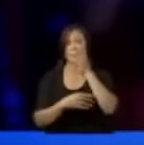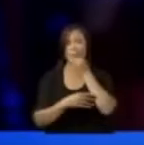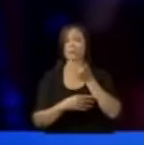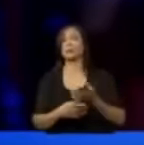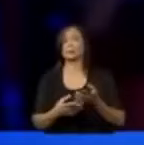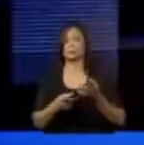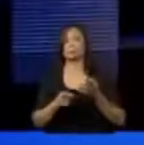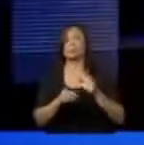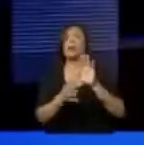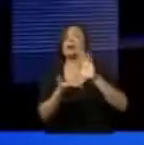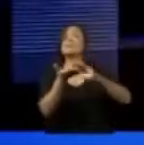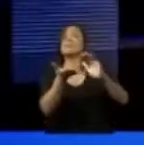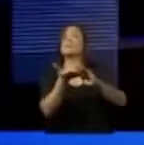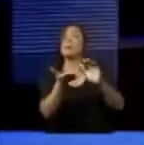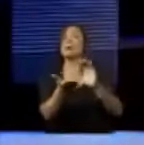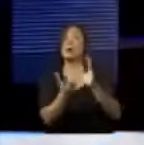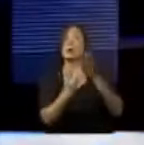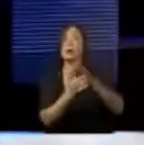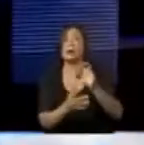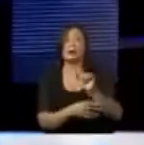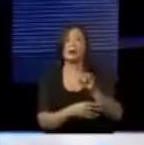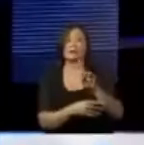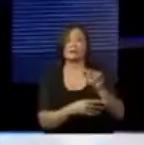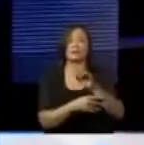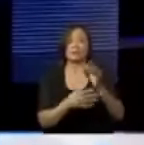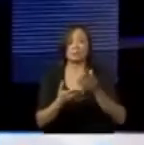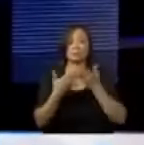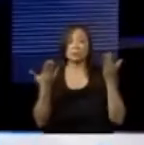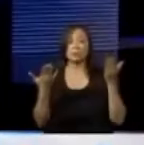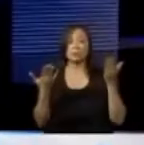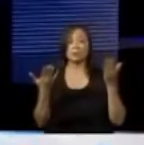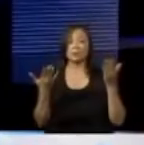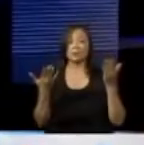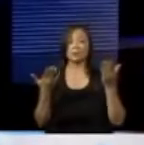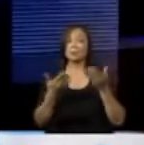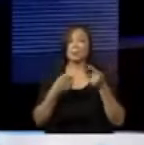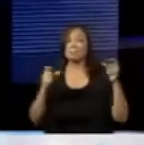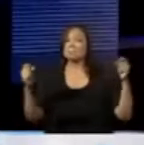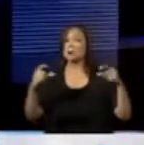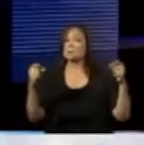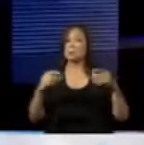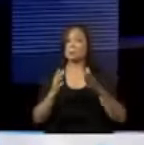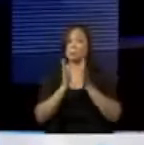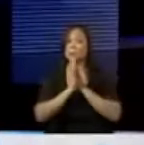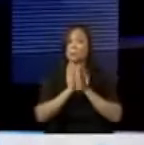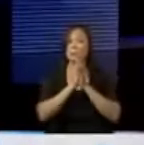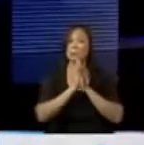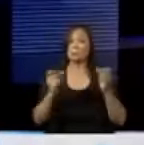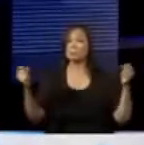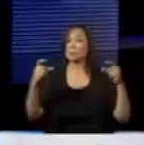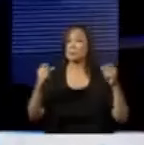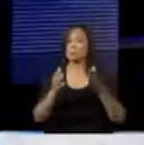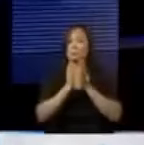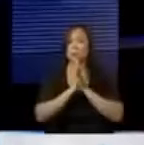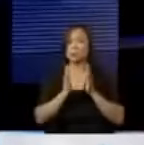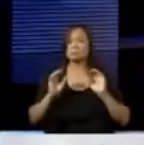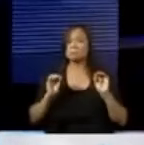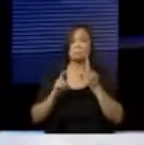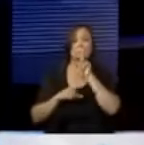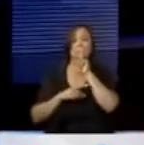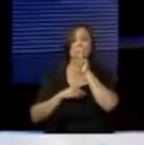país. Conforme... Perdón, Cavada, no ha habido réplica en este... No ha habido réplica. No la han solicitado. No la han solicitado.